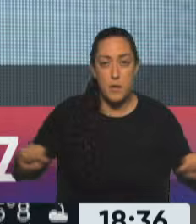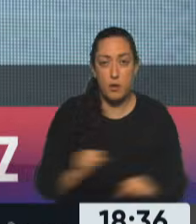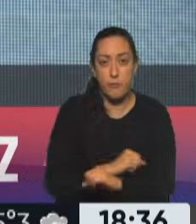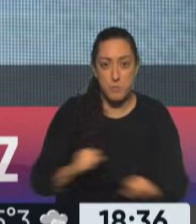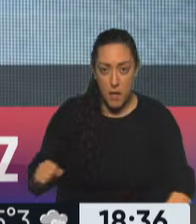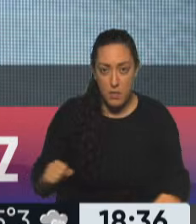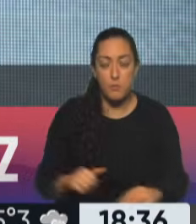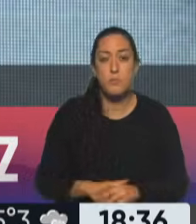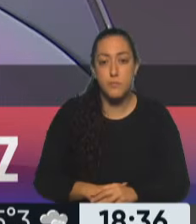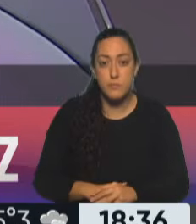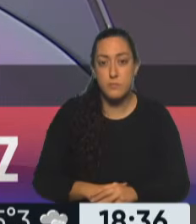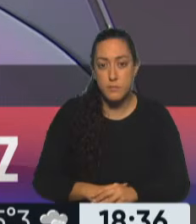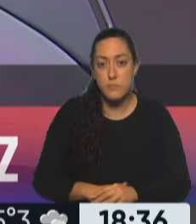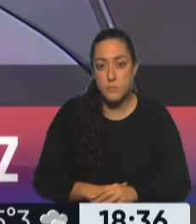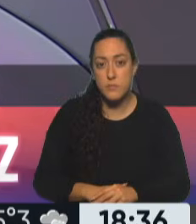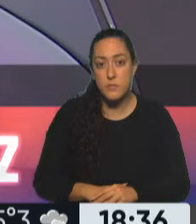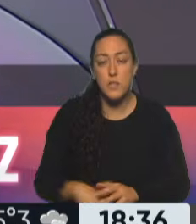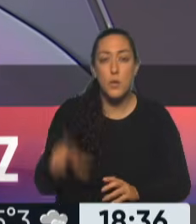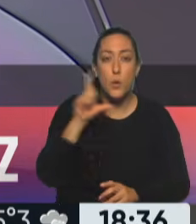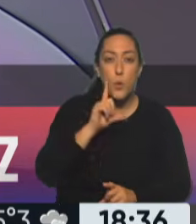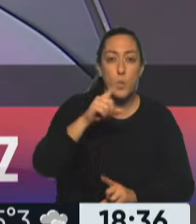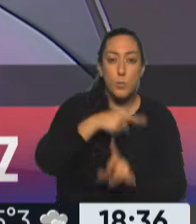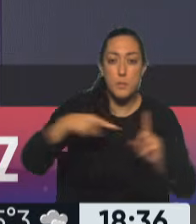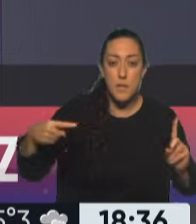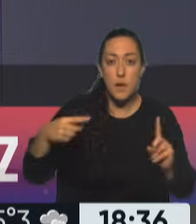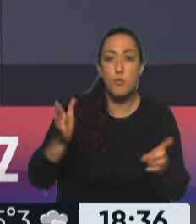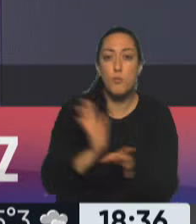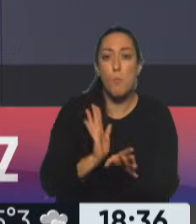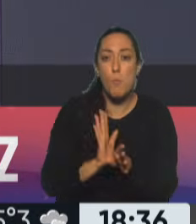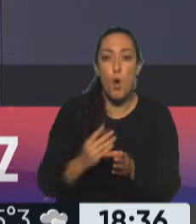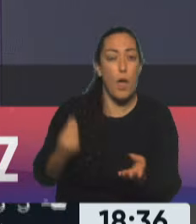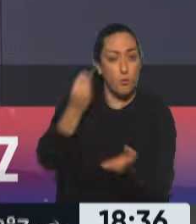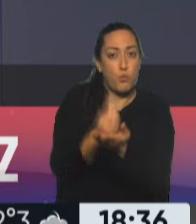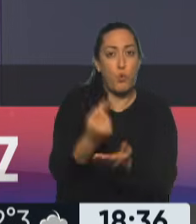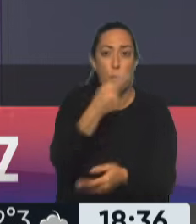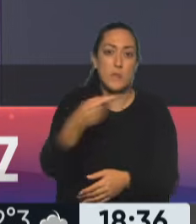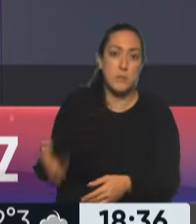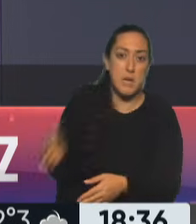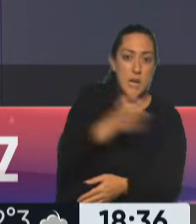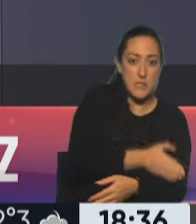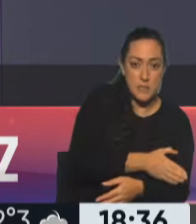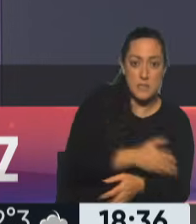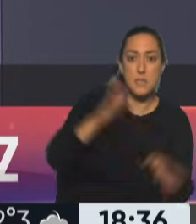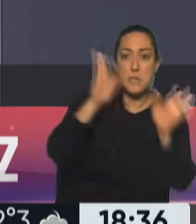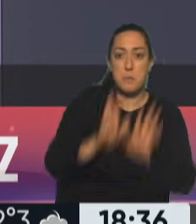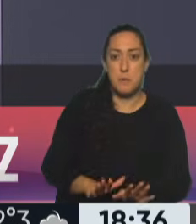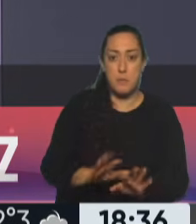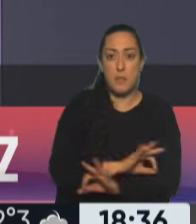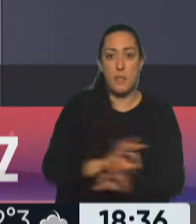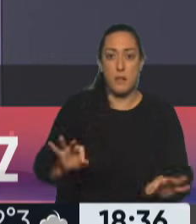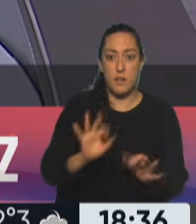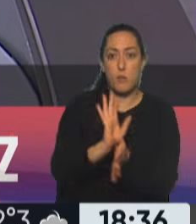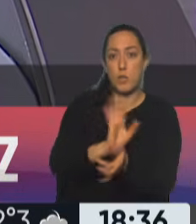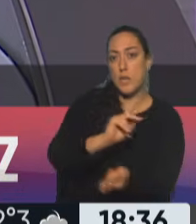Pero, Leti, muy cerca, mediados de julio es prácticamente una semana antes de la Asunción. Exacto, prácticamente no tenés tiempo para una